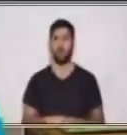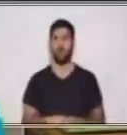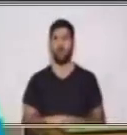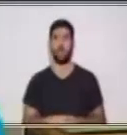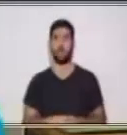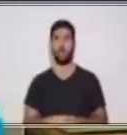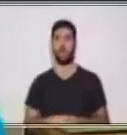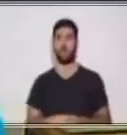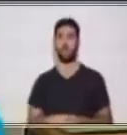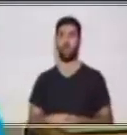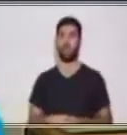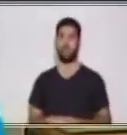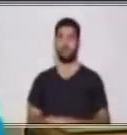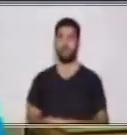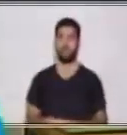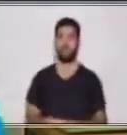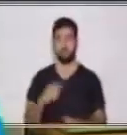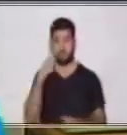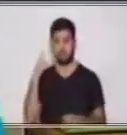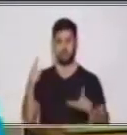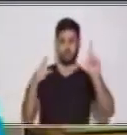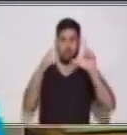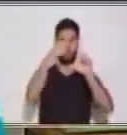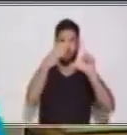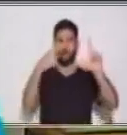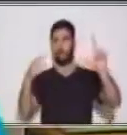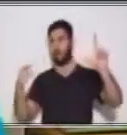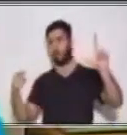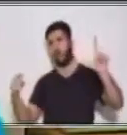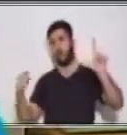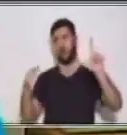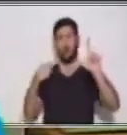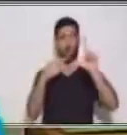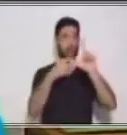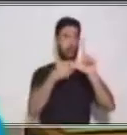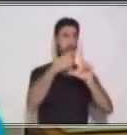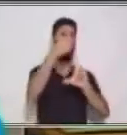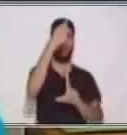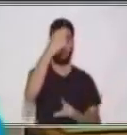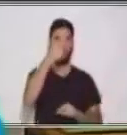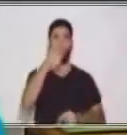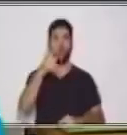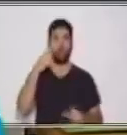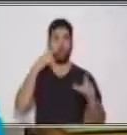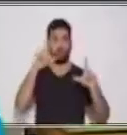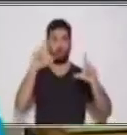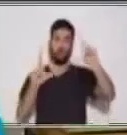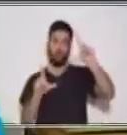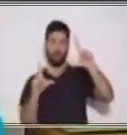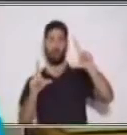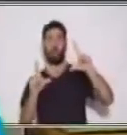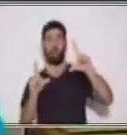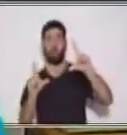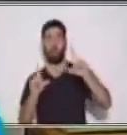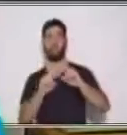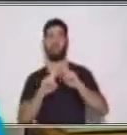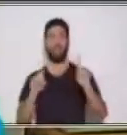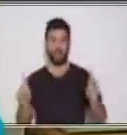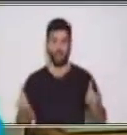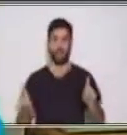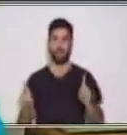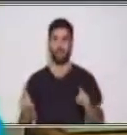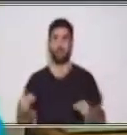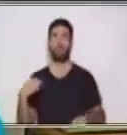Entonces, acá, este ya no es un triángulo rectángulo. Cada uno de los ángulos va a ser diferente, entonces tenemos que